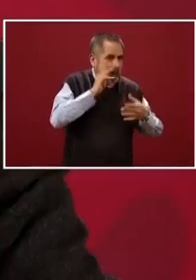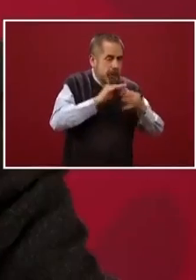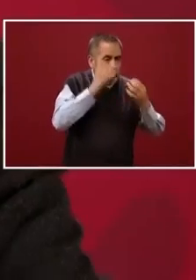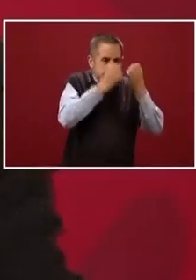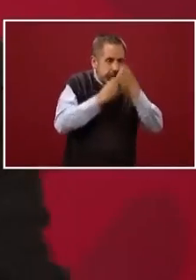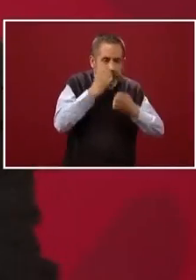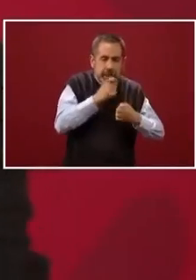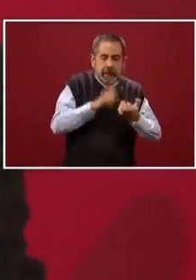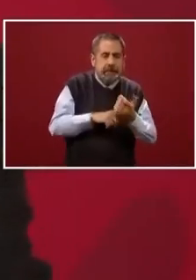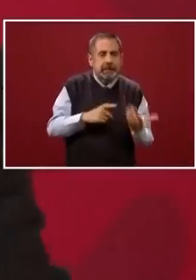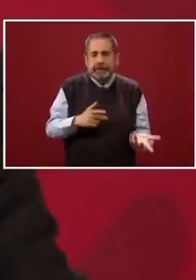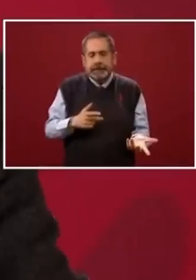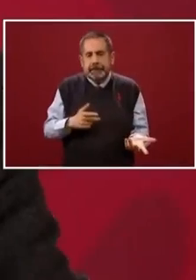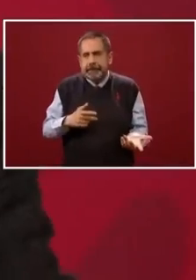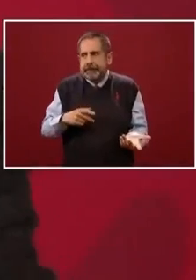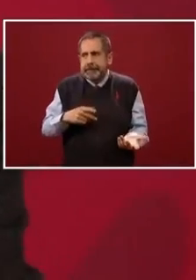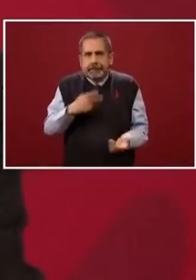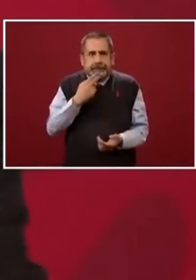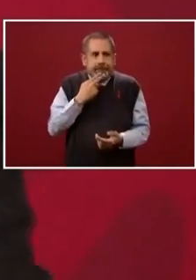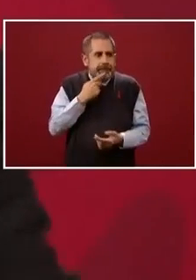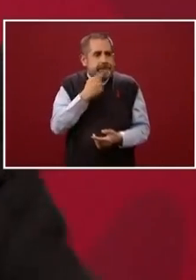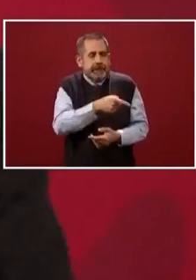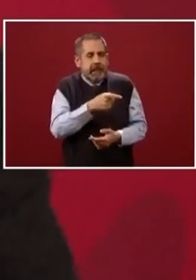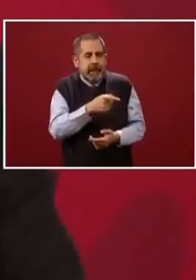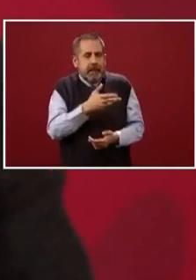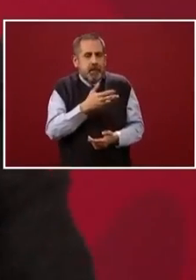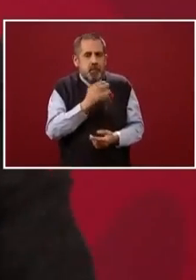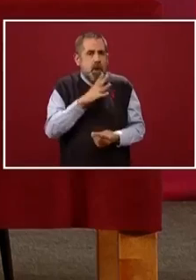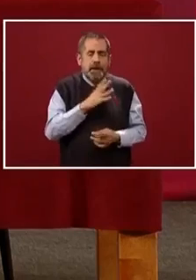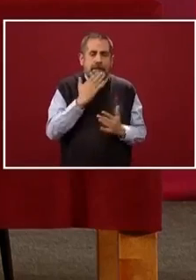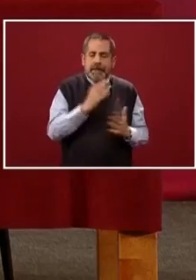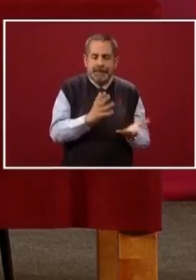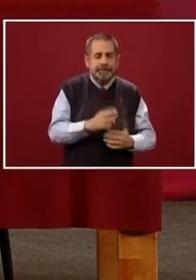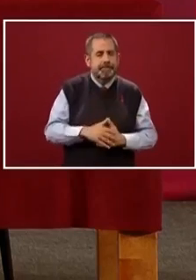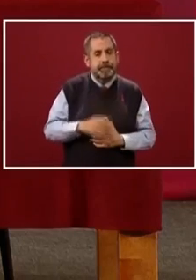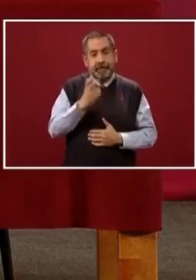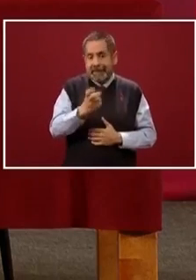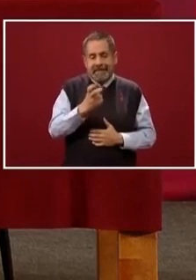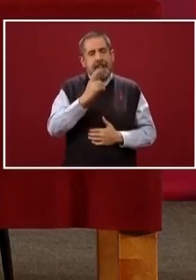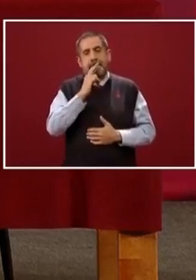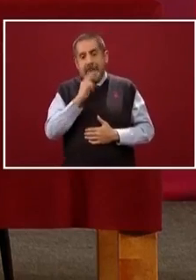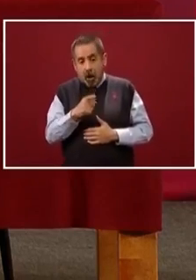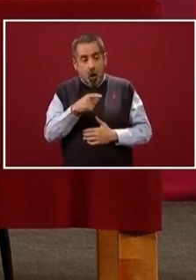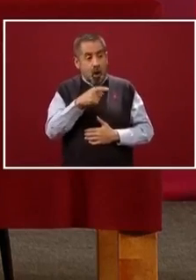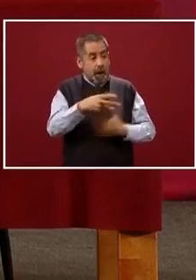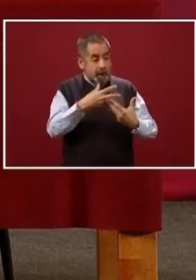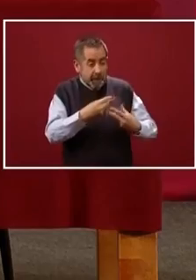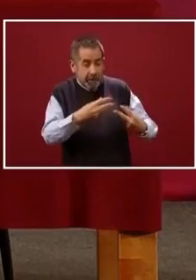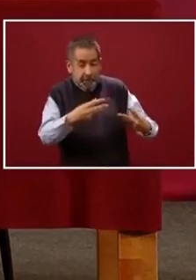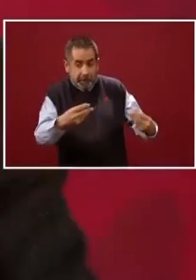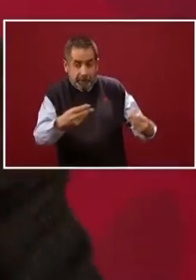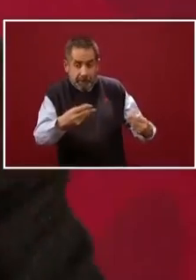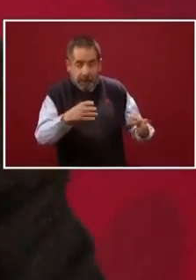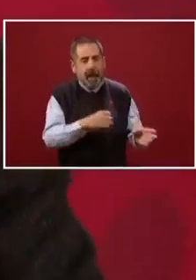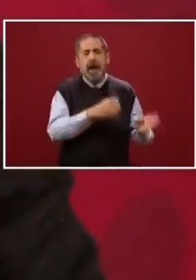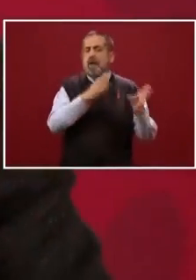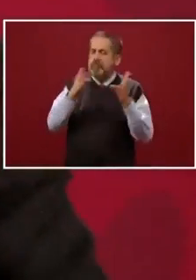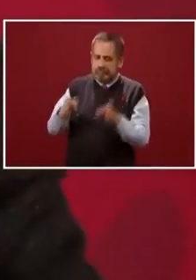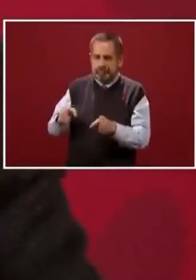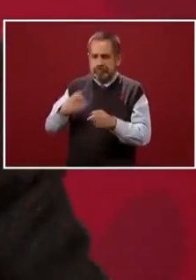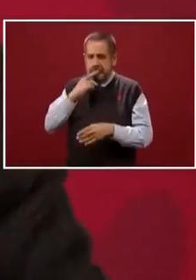esfuerzo que, desde el principio se sabe, tiene límites. Y es el momento en donde es más conveniente